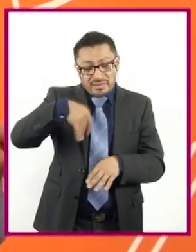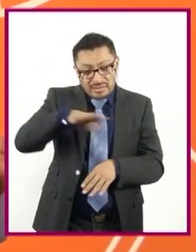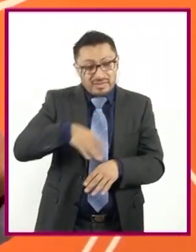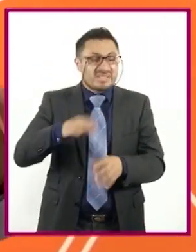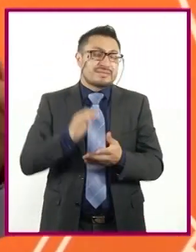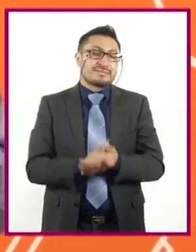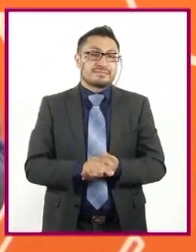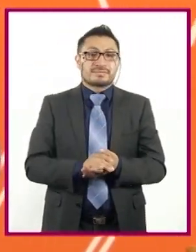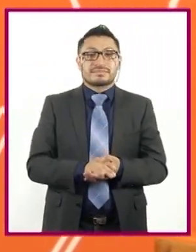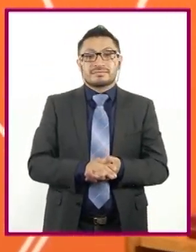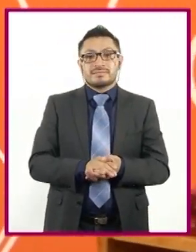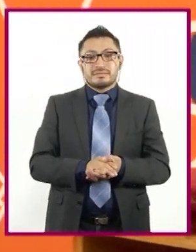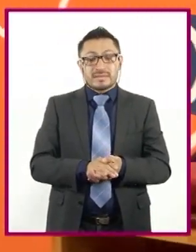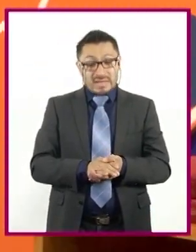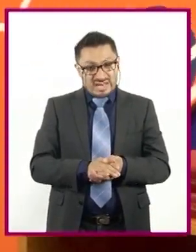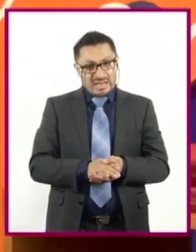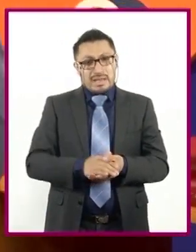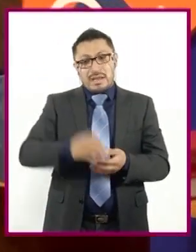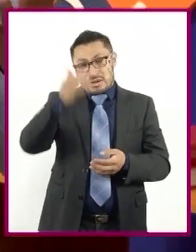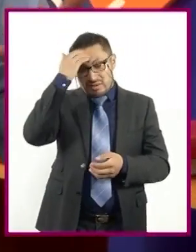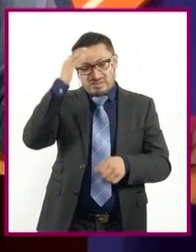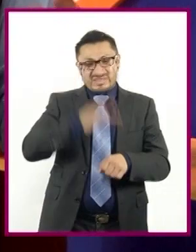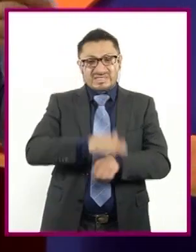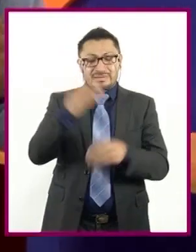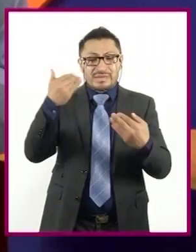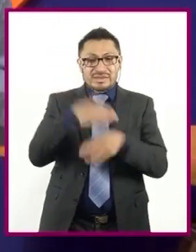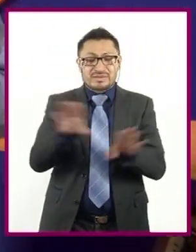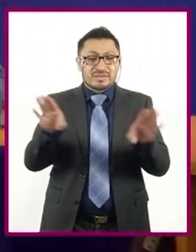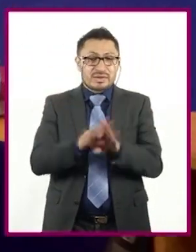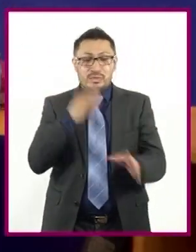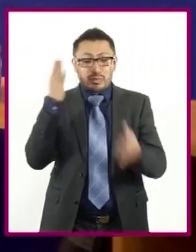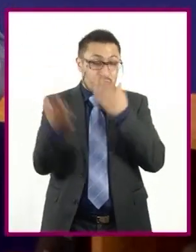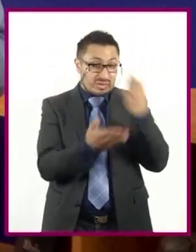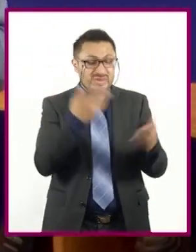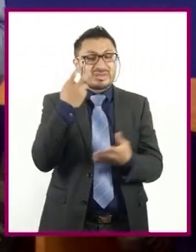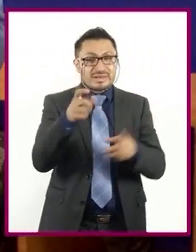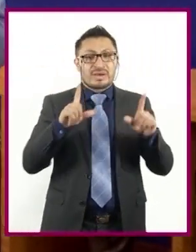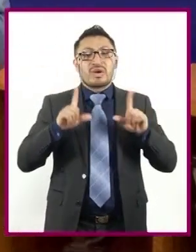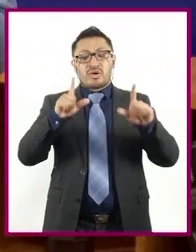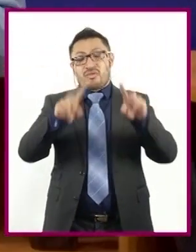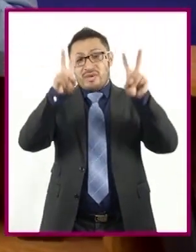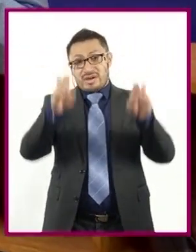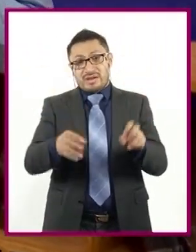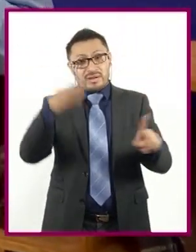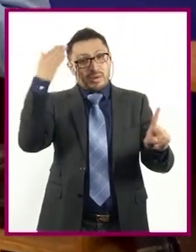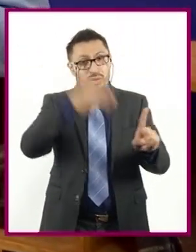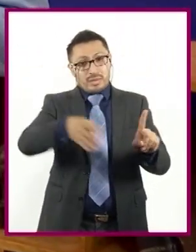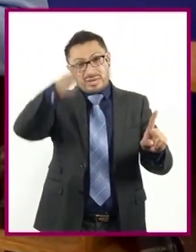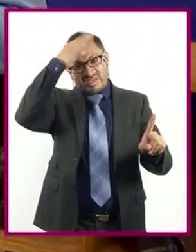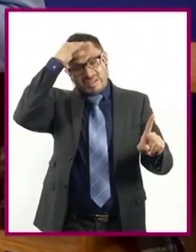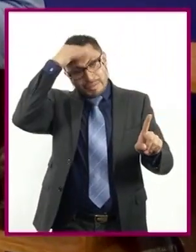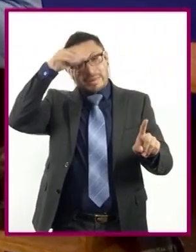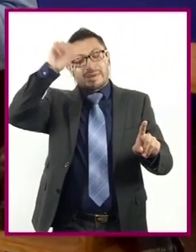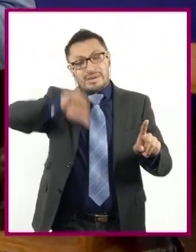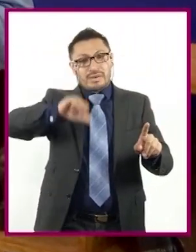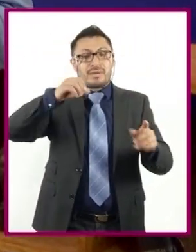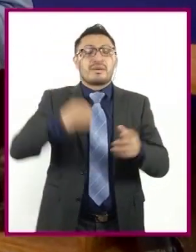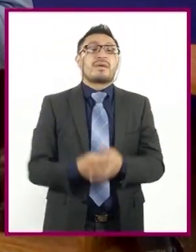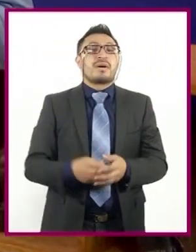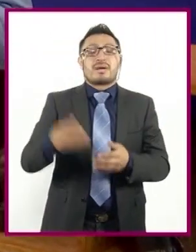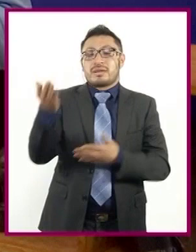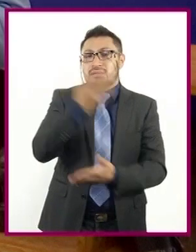más sobre cómo emplear fichas temáticas para estudiar y continuar reforzando el aprendizaje esperado de esta sesión,